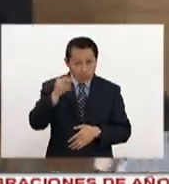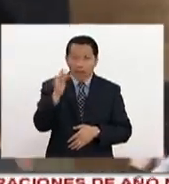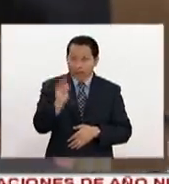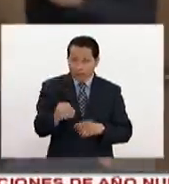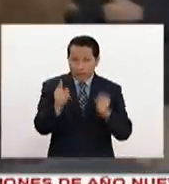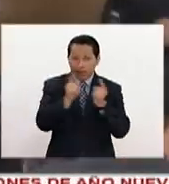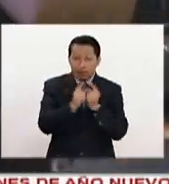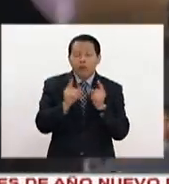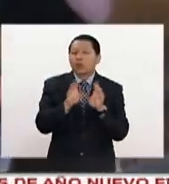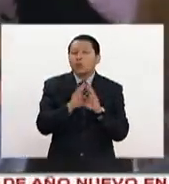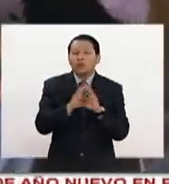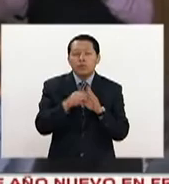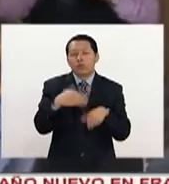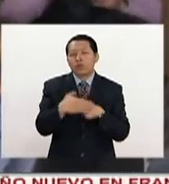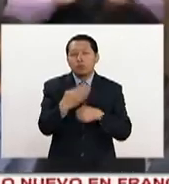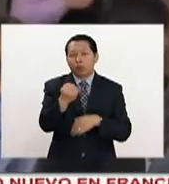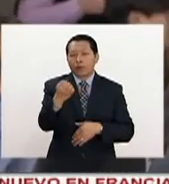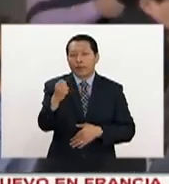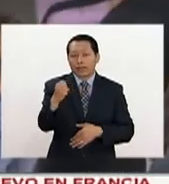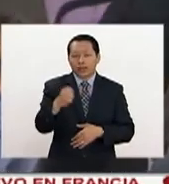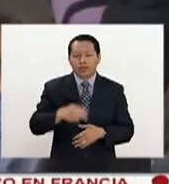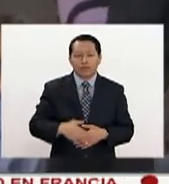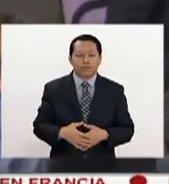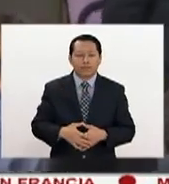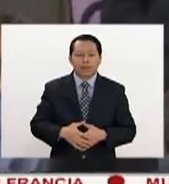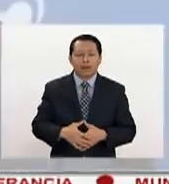encuentro, se realizará el 9 de enero.